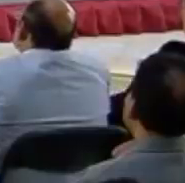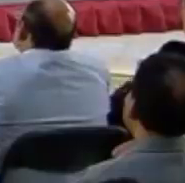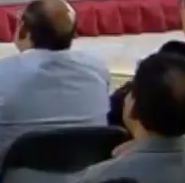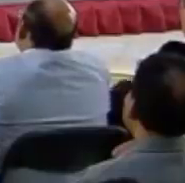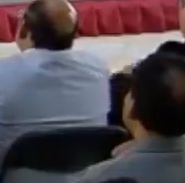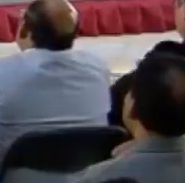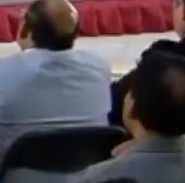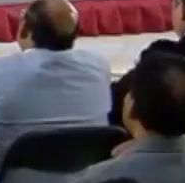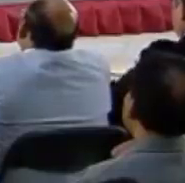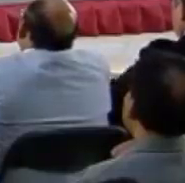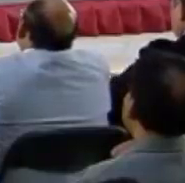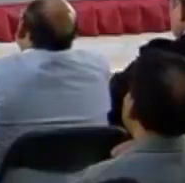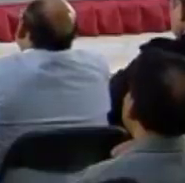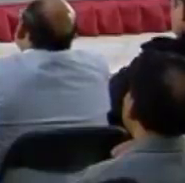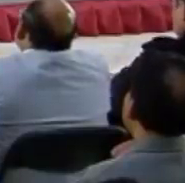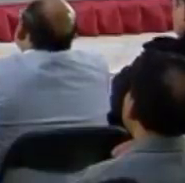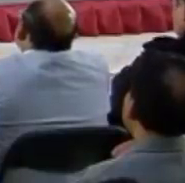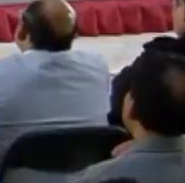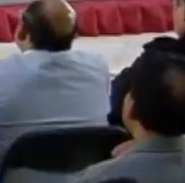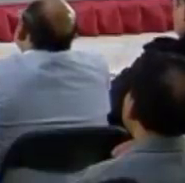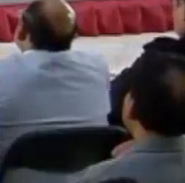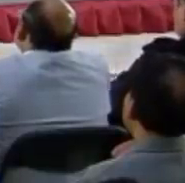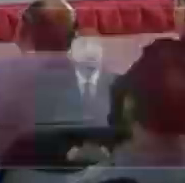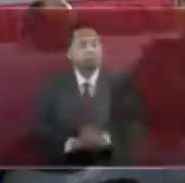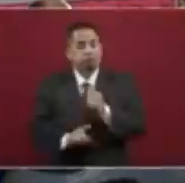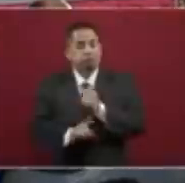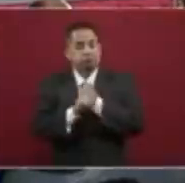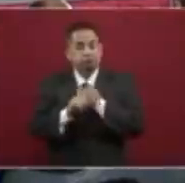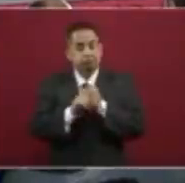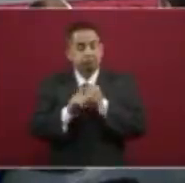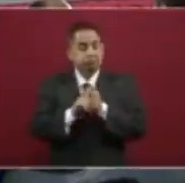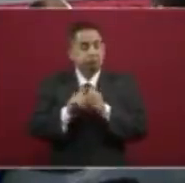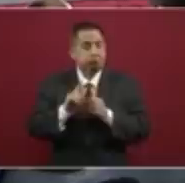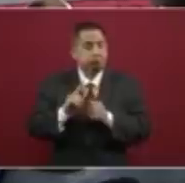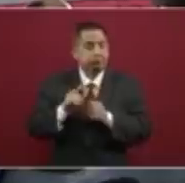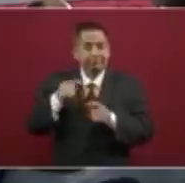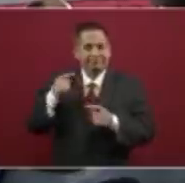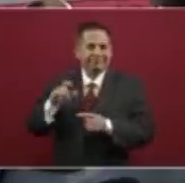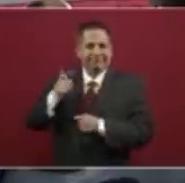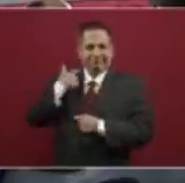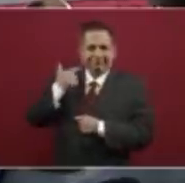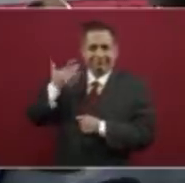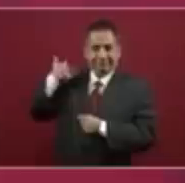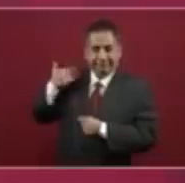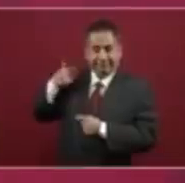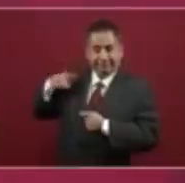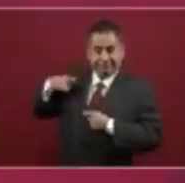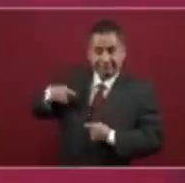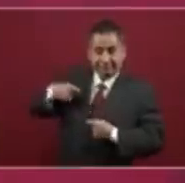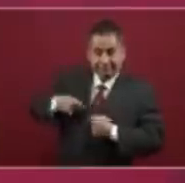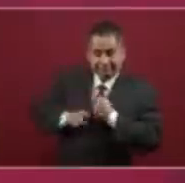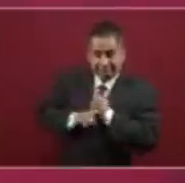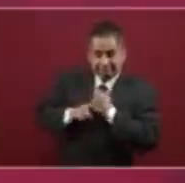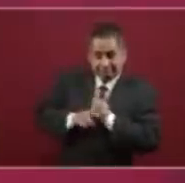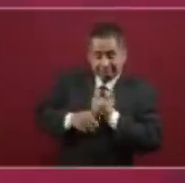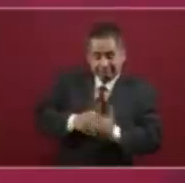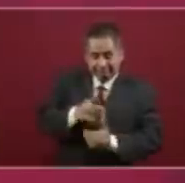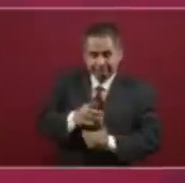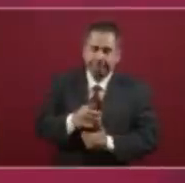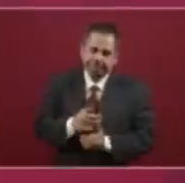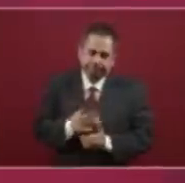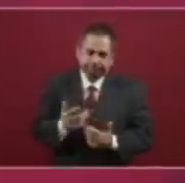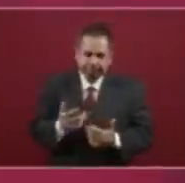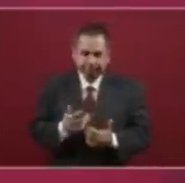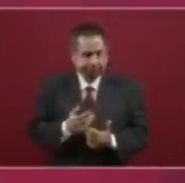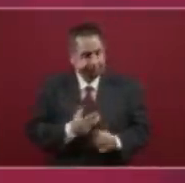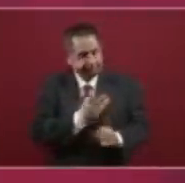graves que heredamos del periodo neoliberal, como es